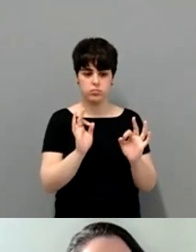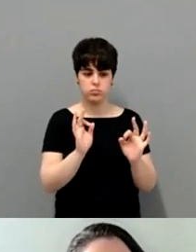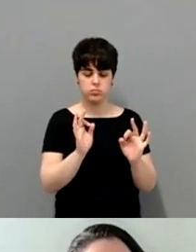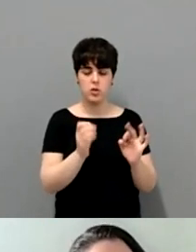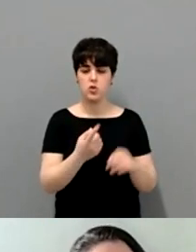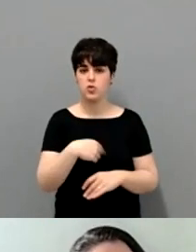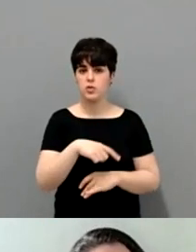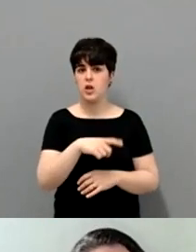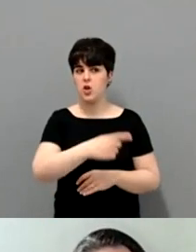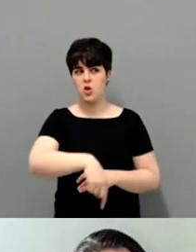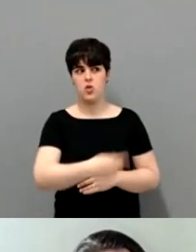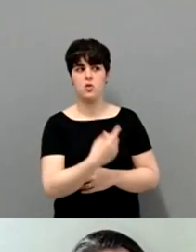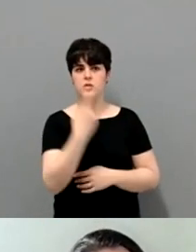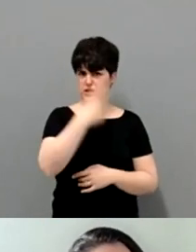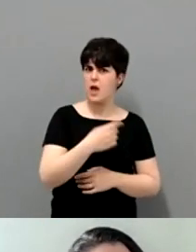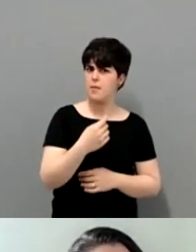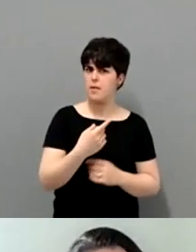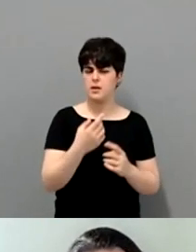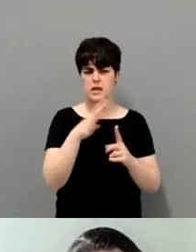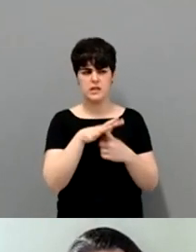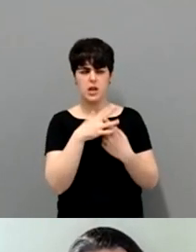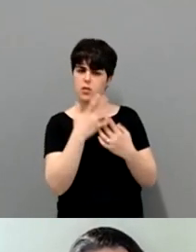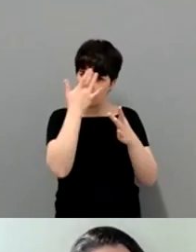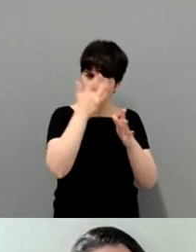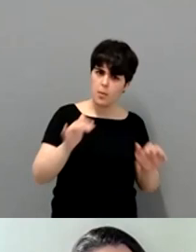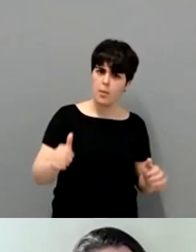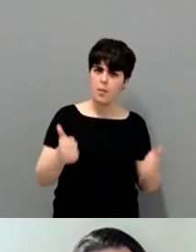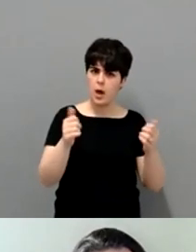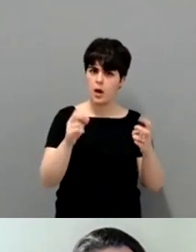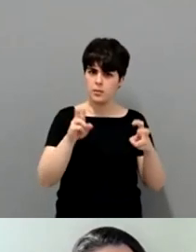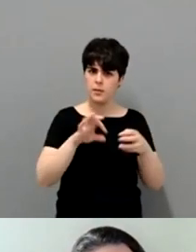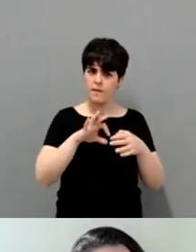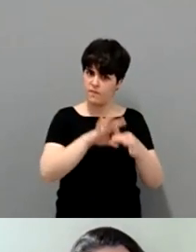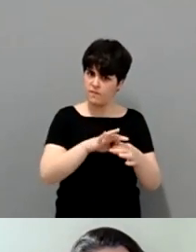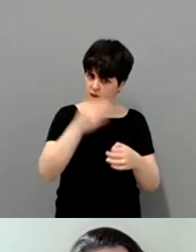¿no deberían conocer y ser más sensibles a nuestra situación?